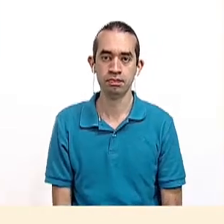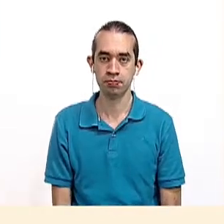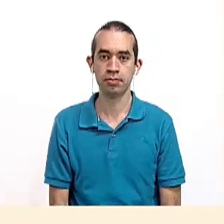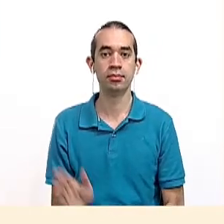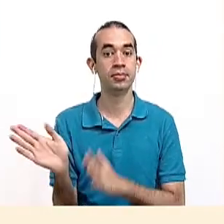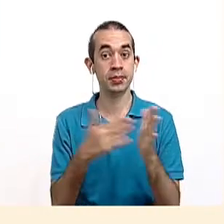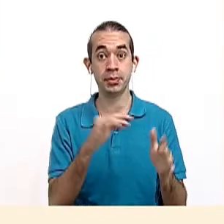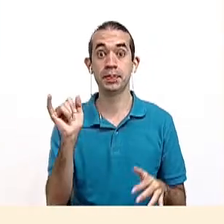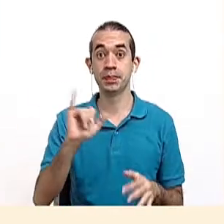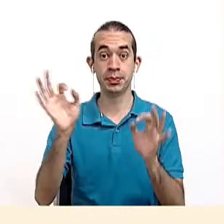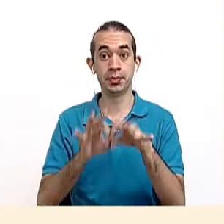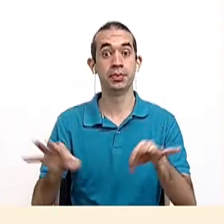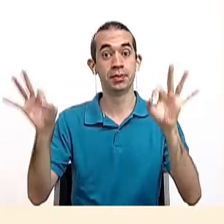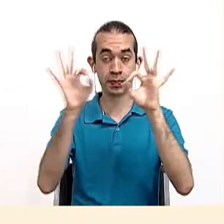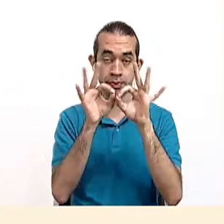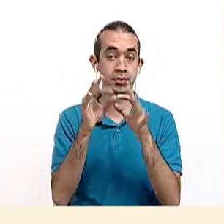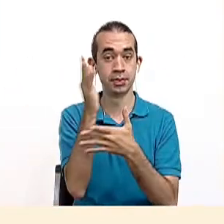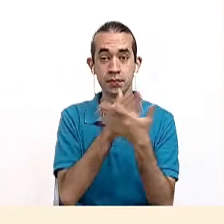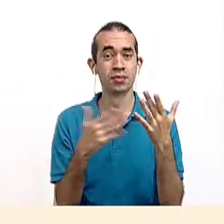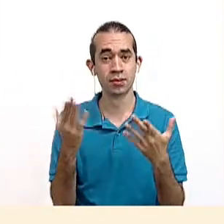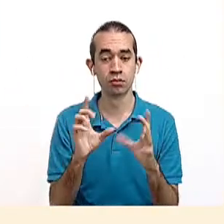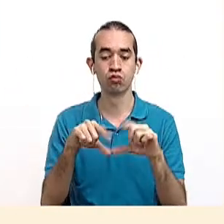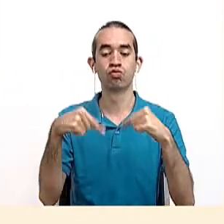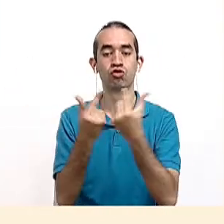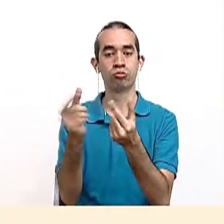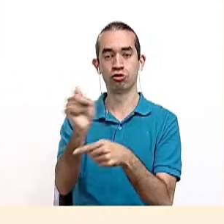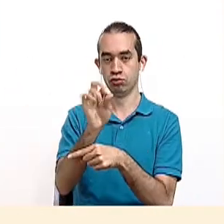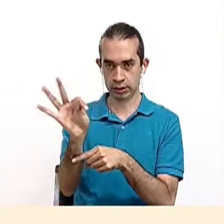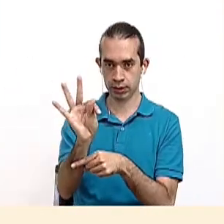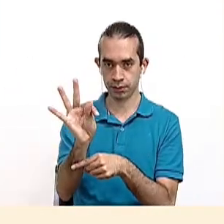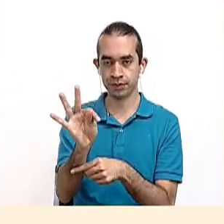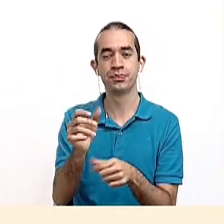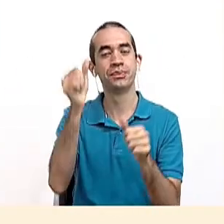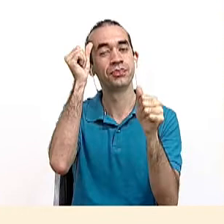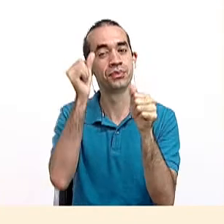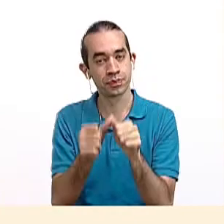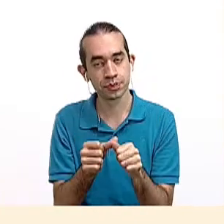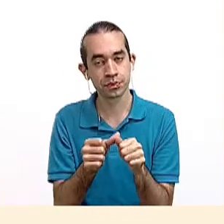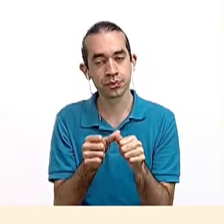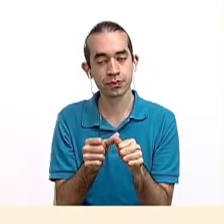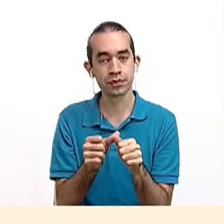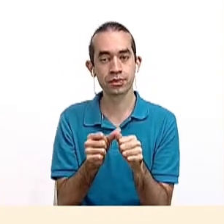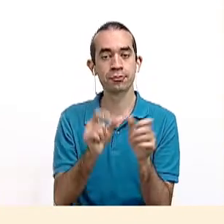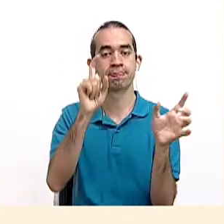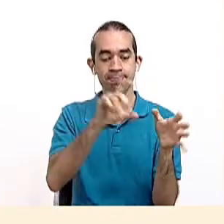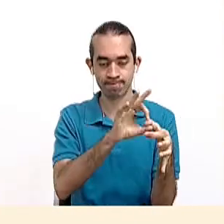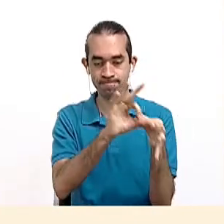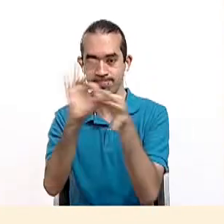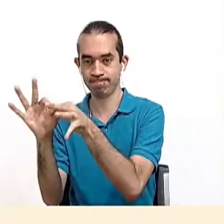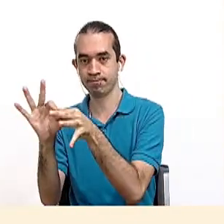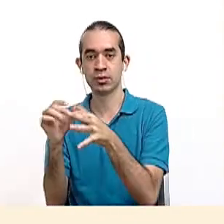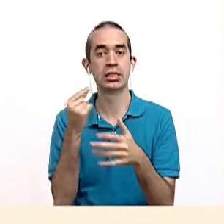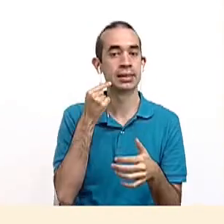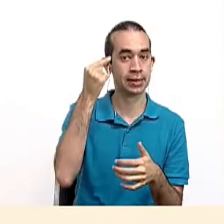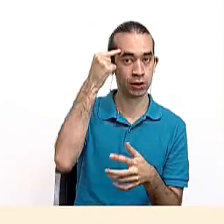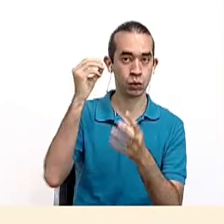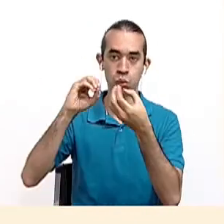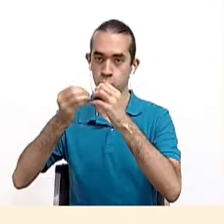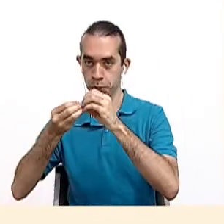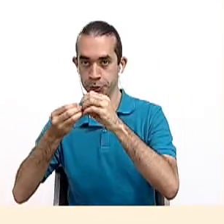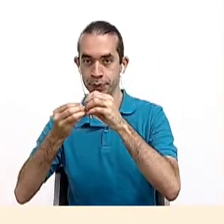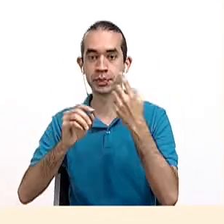Otro elemento importante es el grupo nominal. Recordar, mantener la concordancia de género y número entre